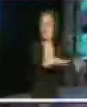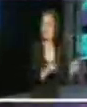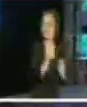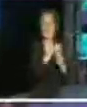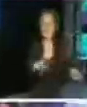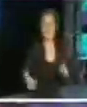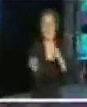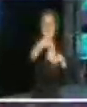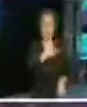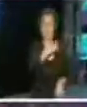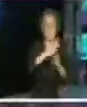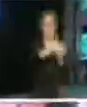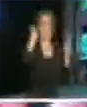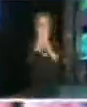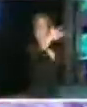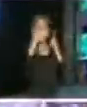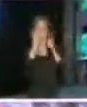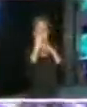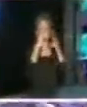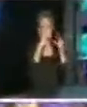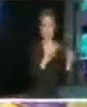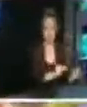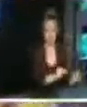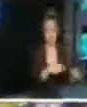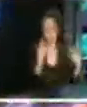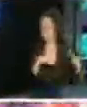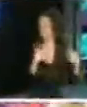la Uni, porque más de uno no se ha enterado.